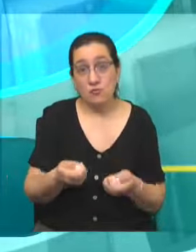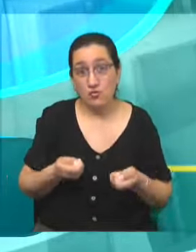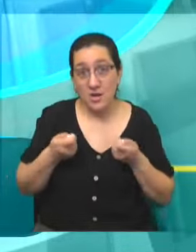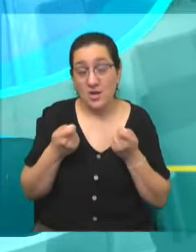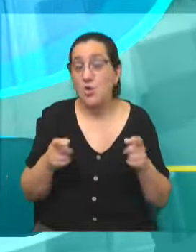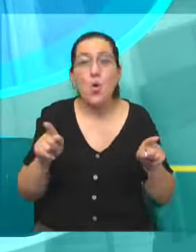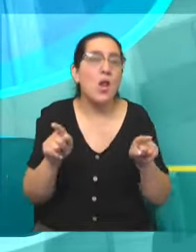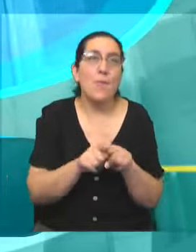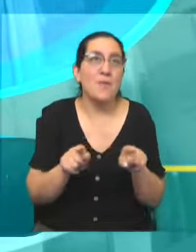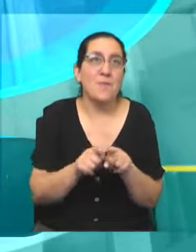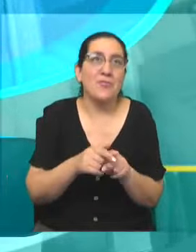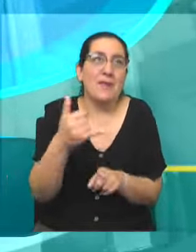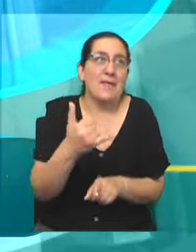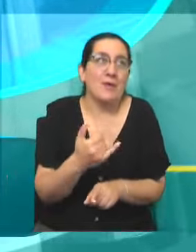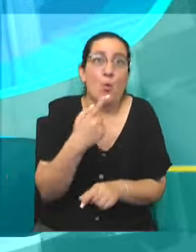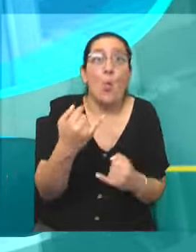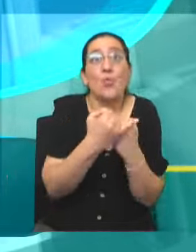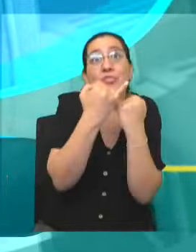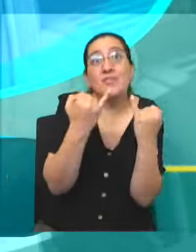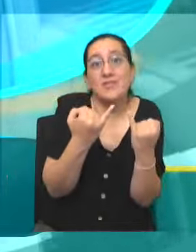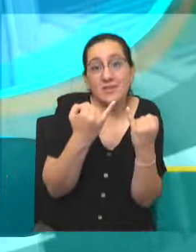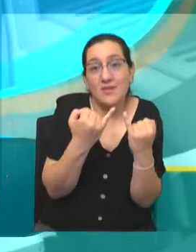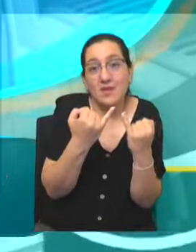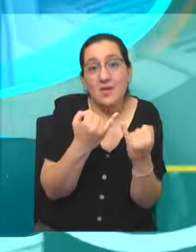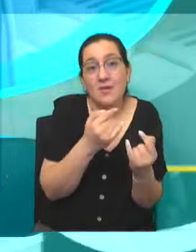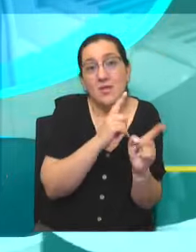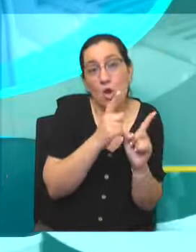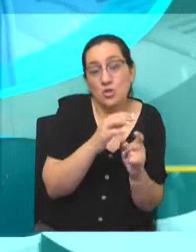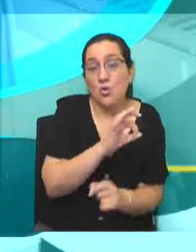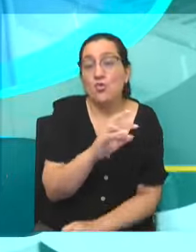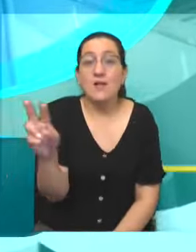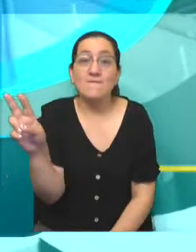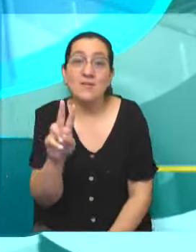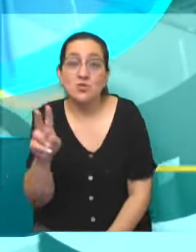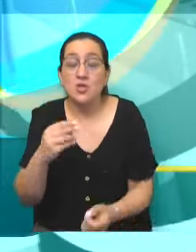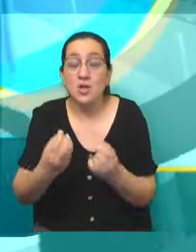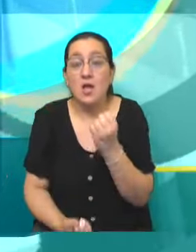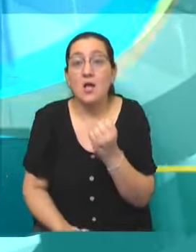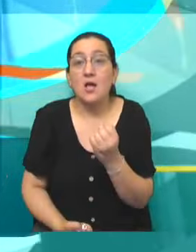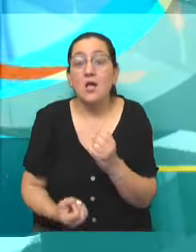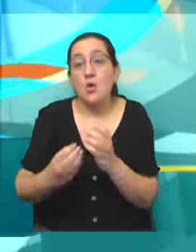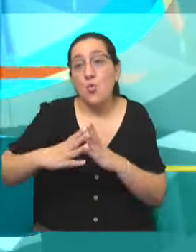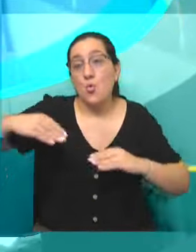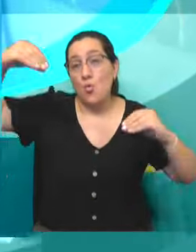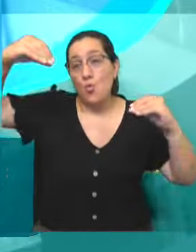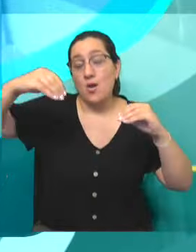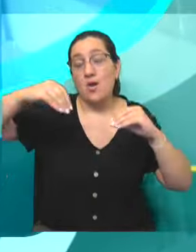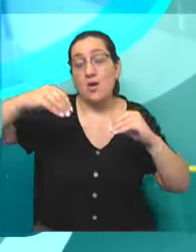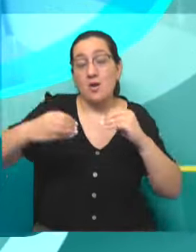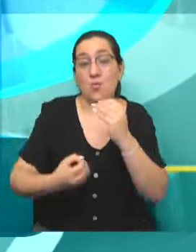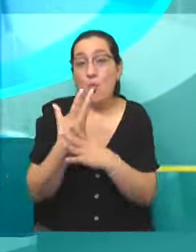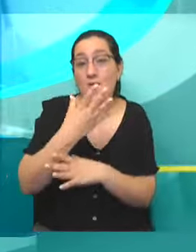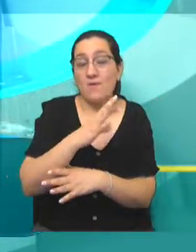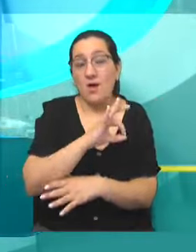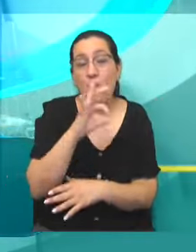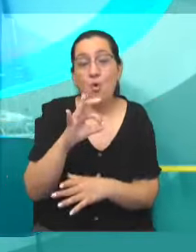es lo mismo por tener un día de estos, del 11 o del 22, en una luna nueva, en una llena, en una menguante. Sí,